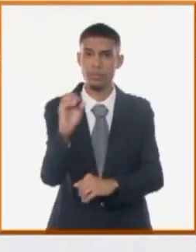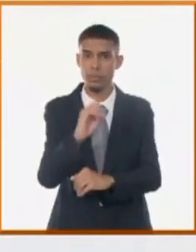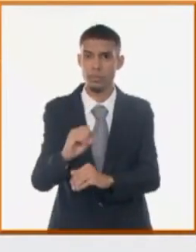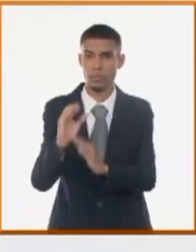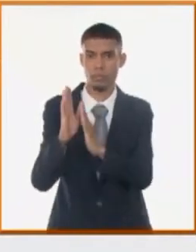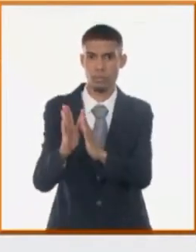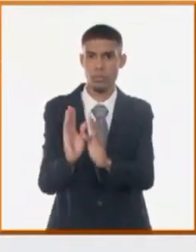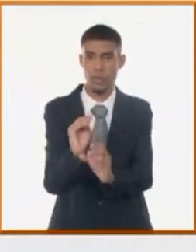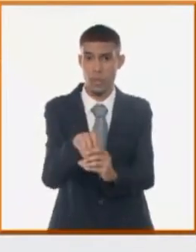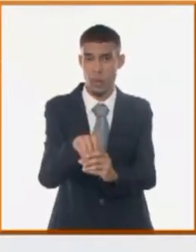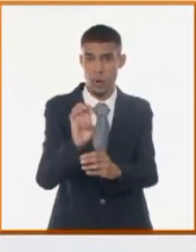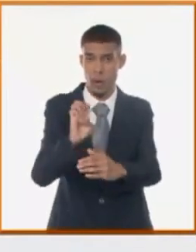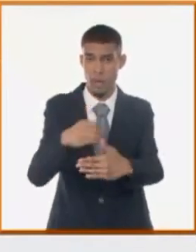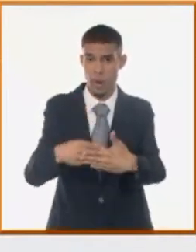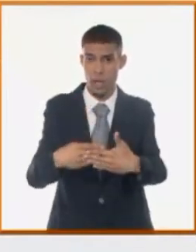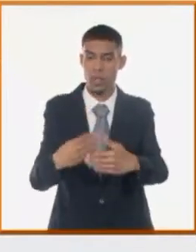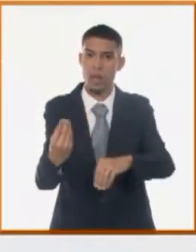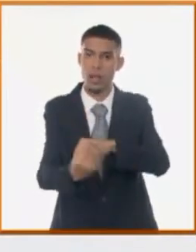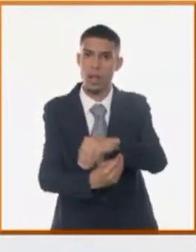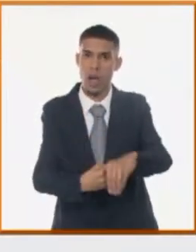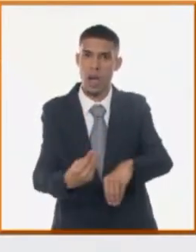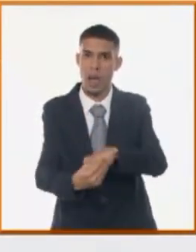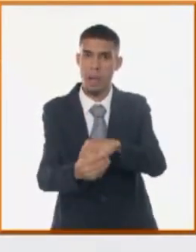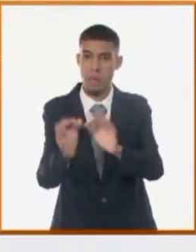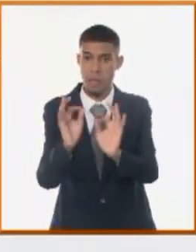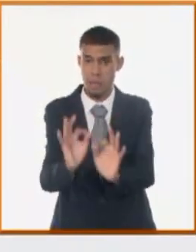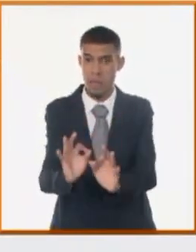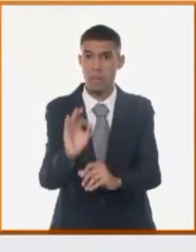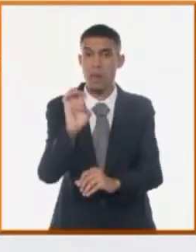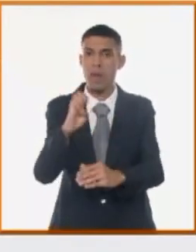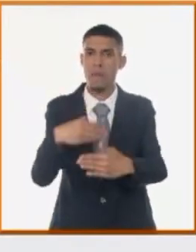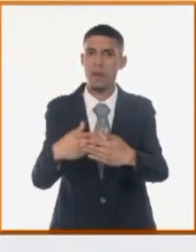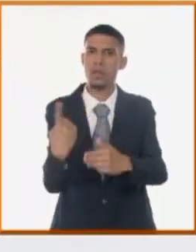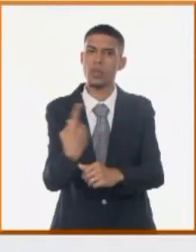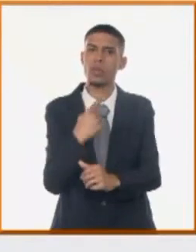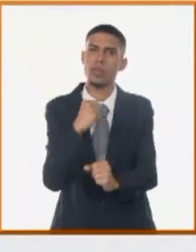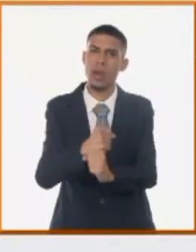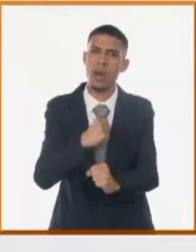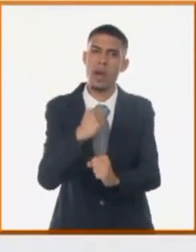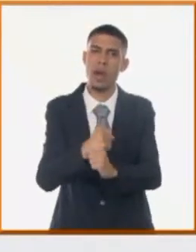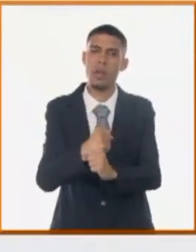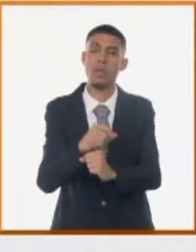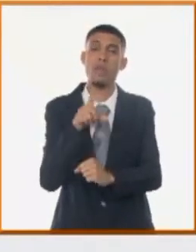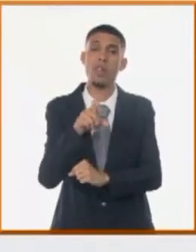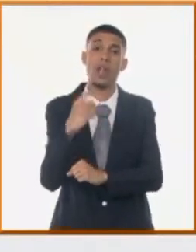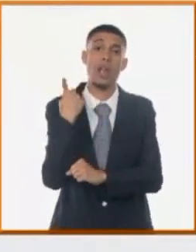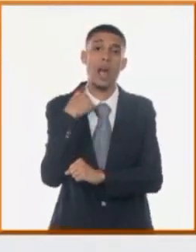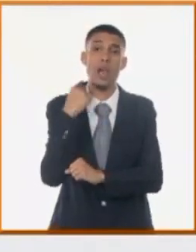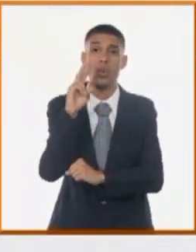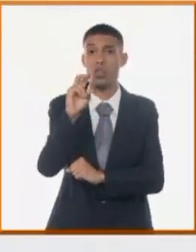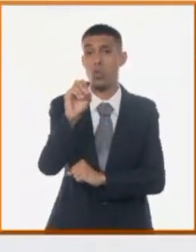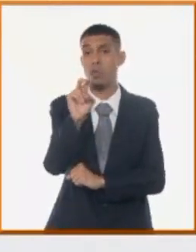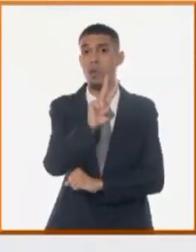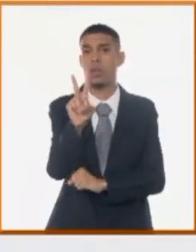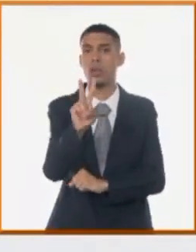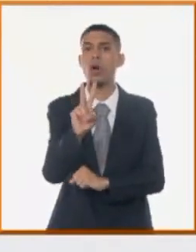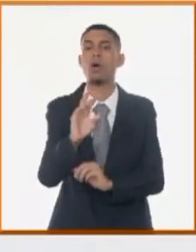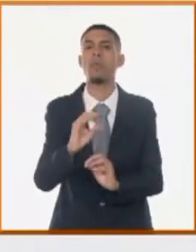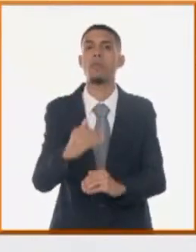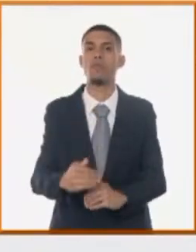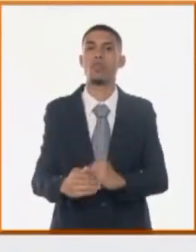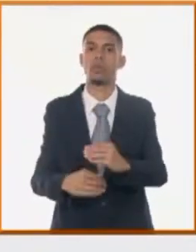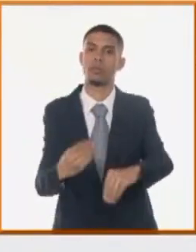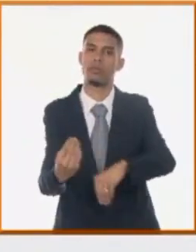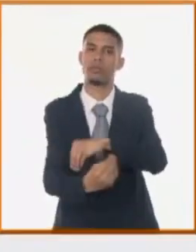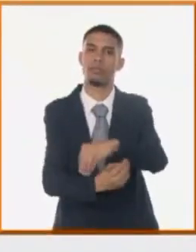de la empresa y la transformación de la misma, hemos trabajado desde finales del año 2022 en un proceso de transformación, cambiando el esquema